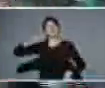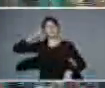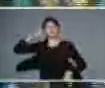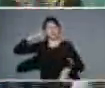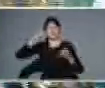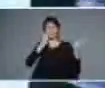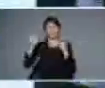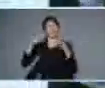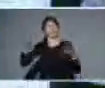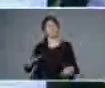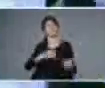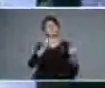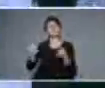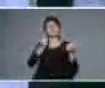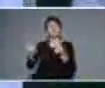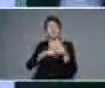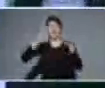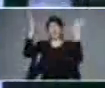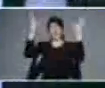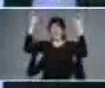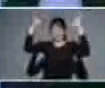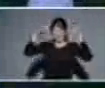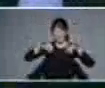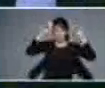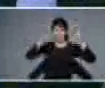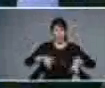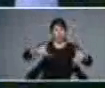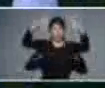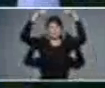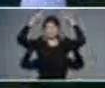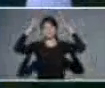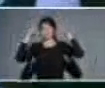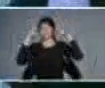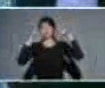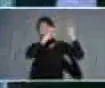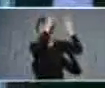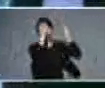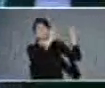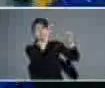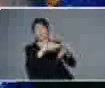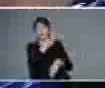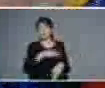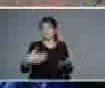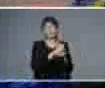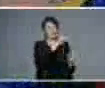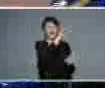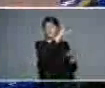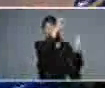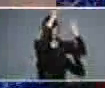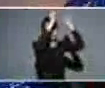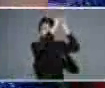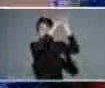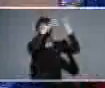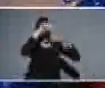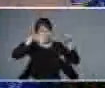norte a los de prendimiento Llévate un casco toda Laila está igual y apréndete